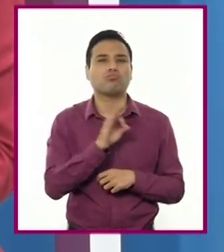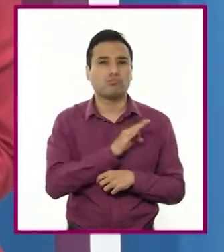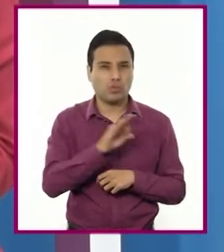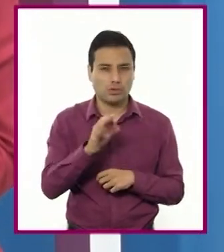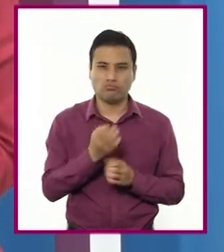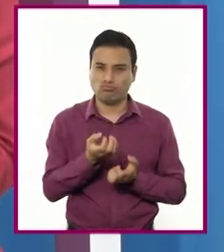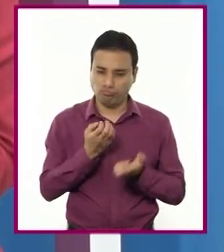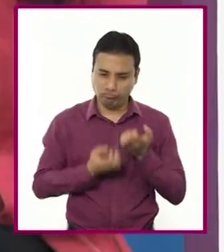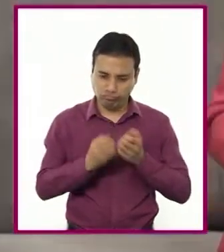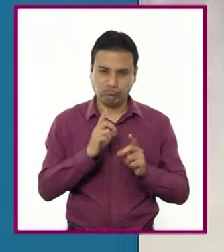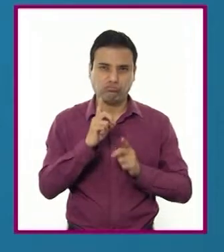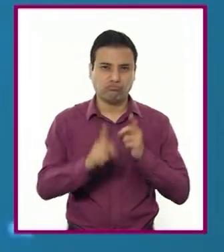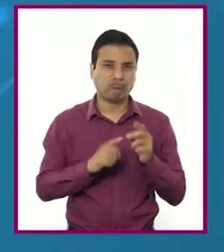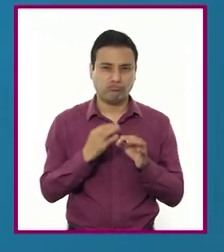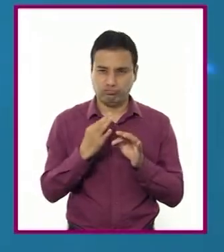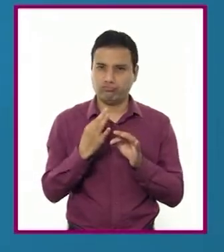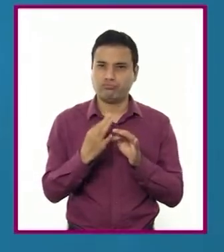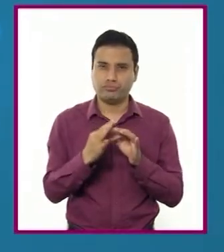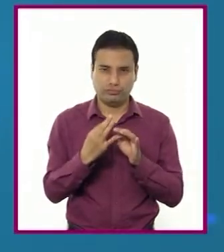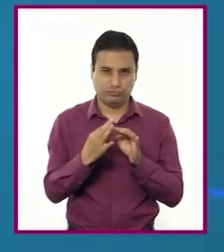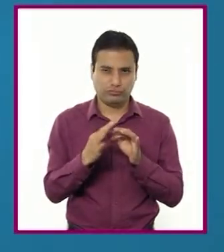realizar actividad física.